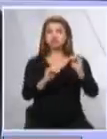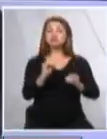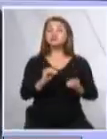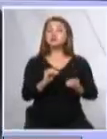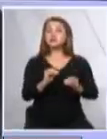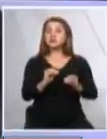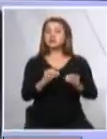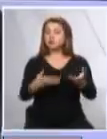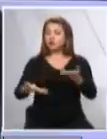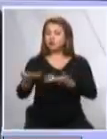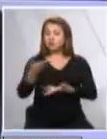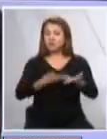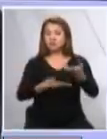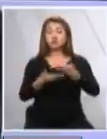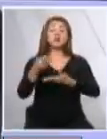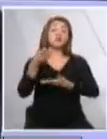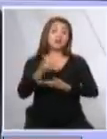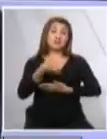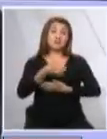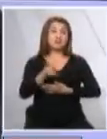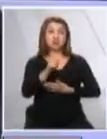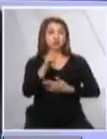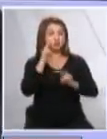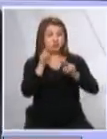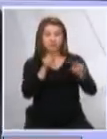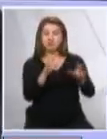una combinación que efectivamente no parece